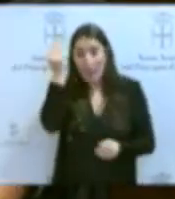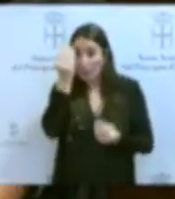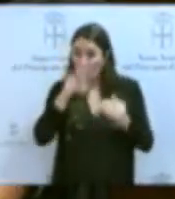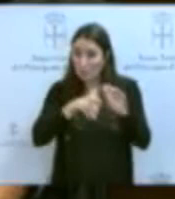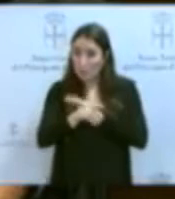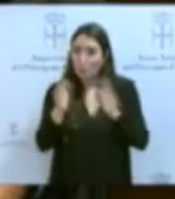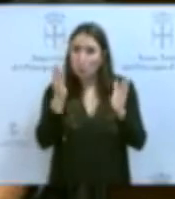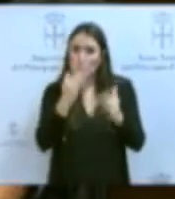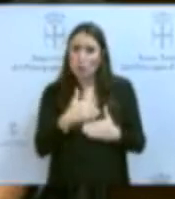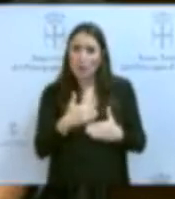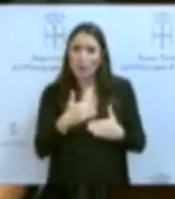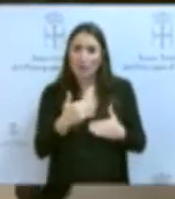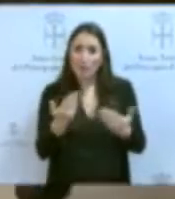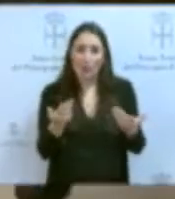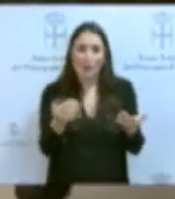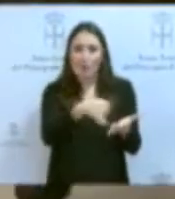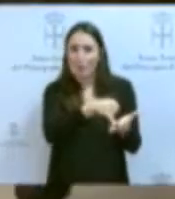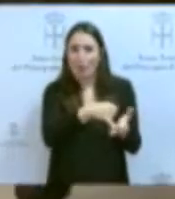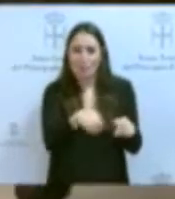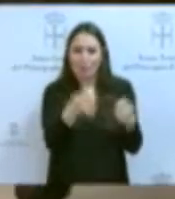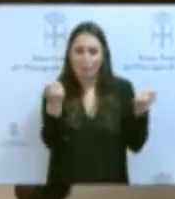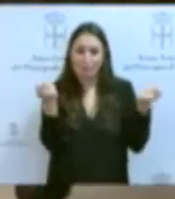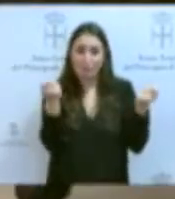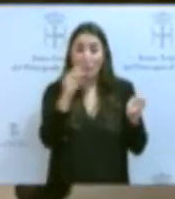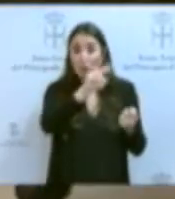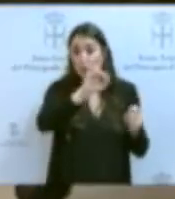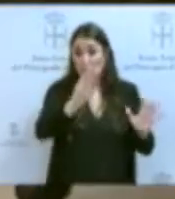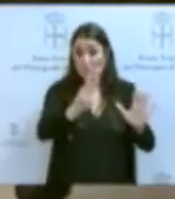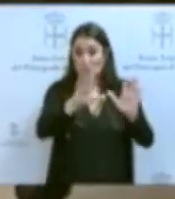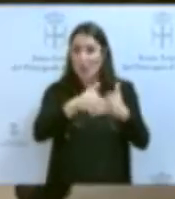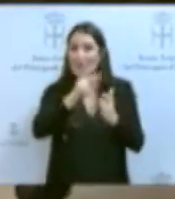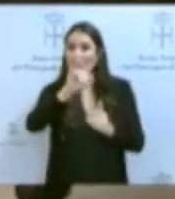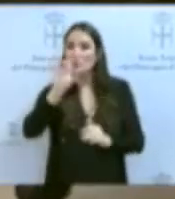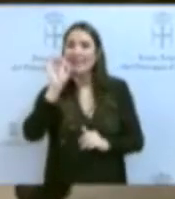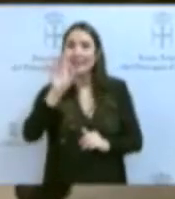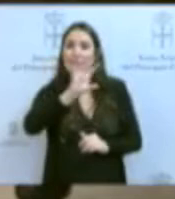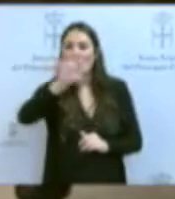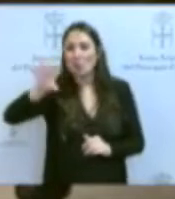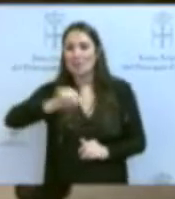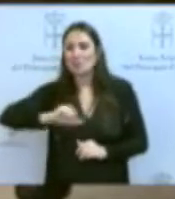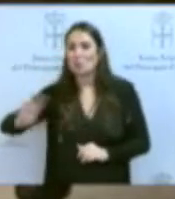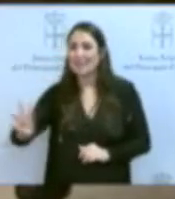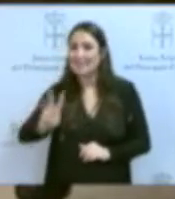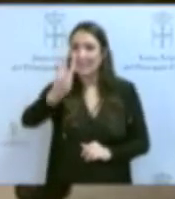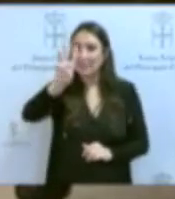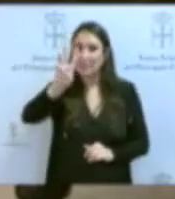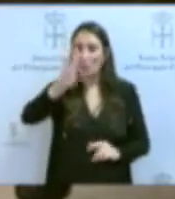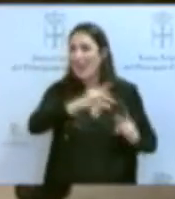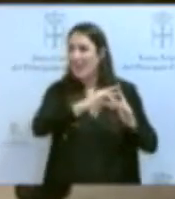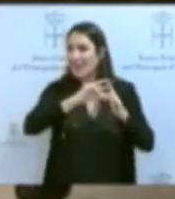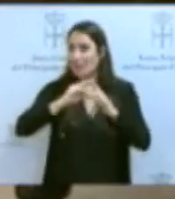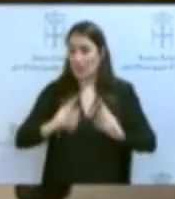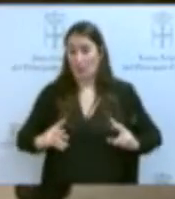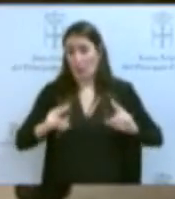recursos. Entre 2008 y 2015, 3 comunidades están a la cabeza en recortes educativos: